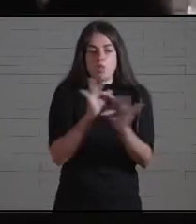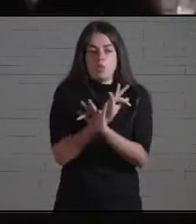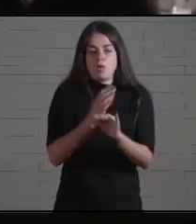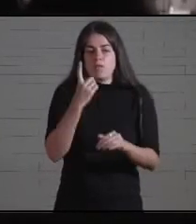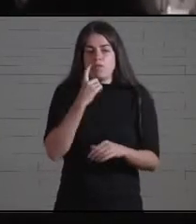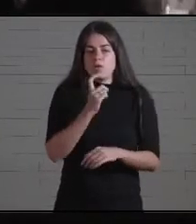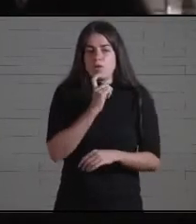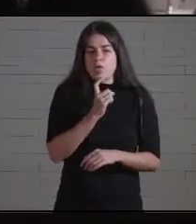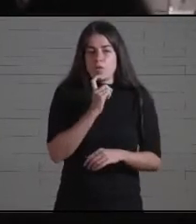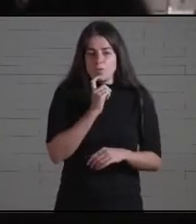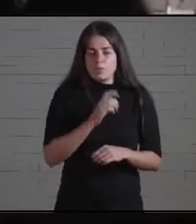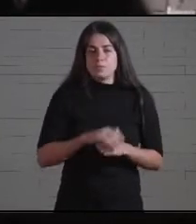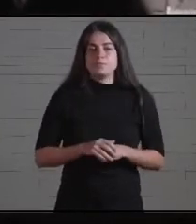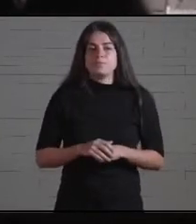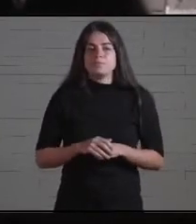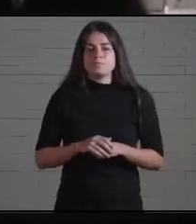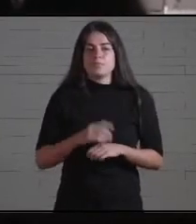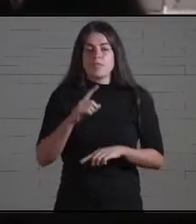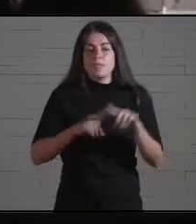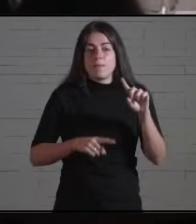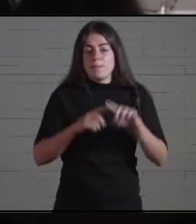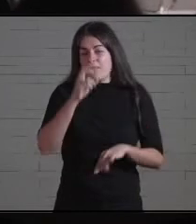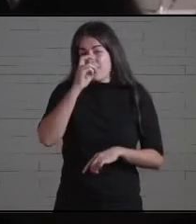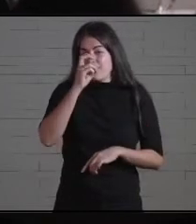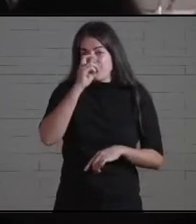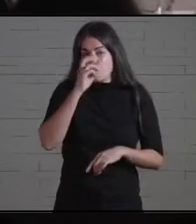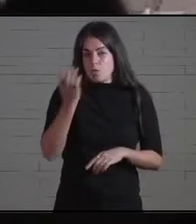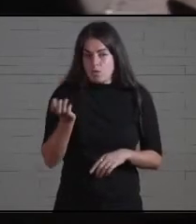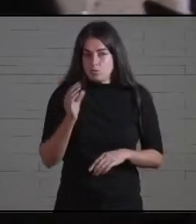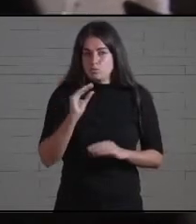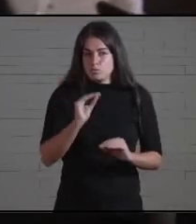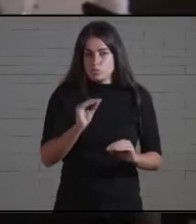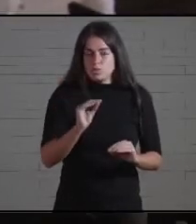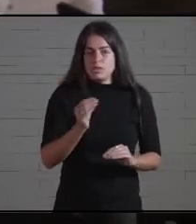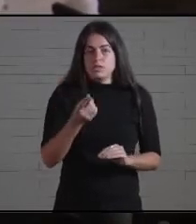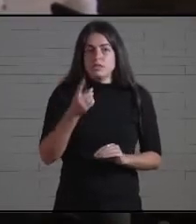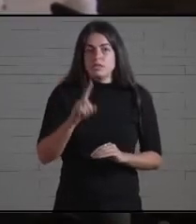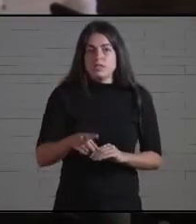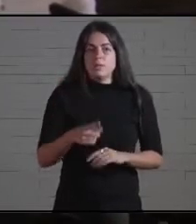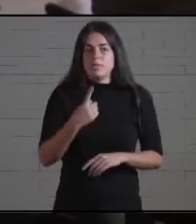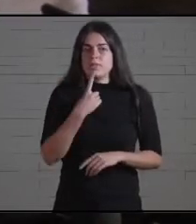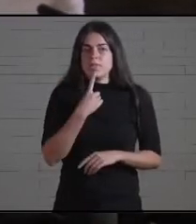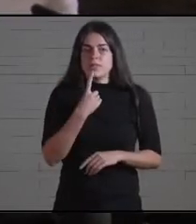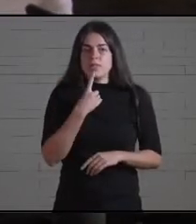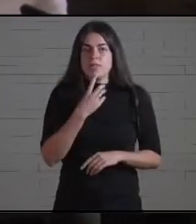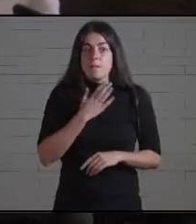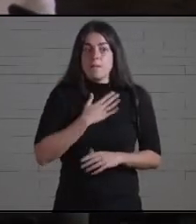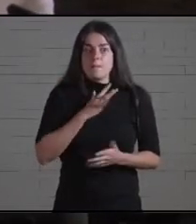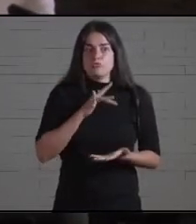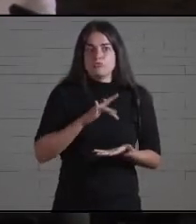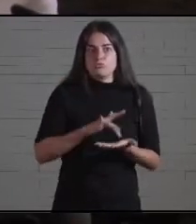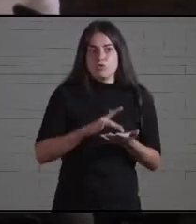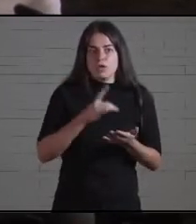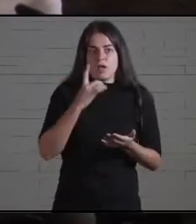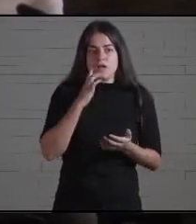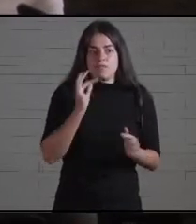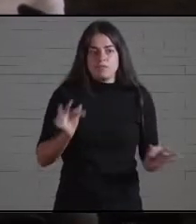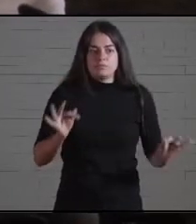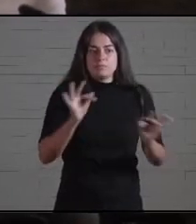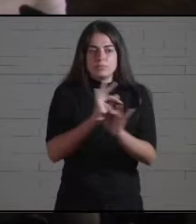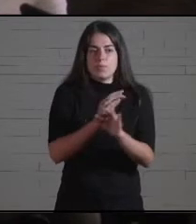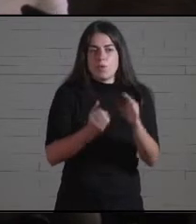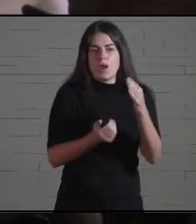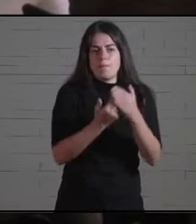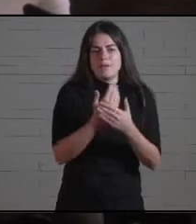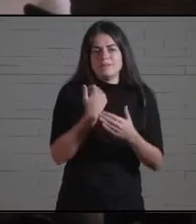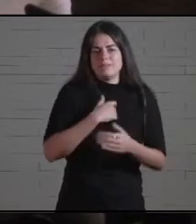La distribución según la antigüedad, y es decir, oye, que ahora me toca a mí pasar al turno de mañana porque yo llevo